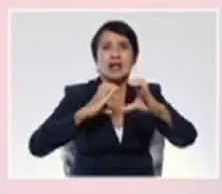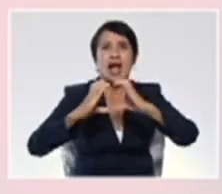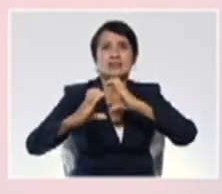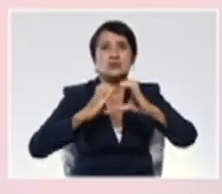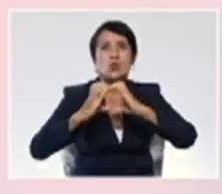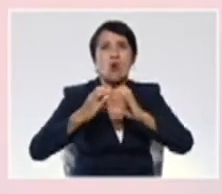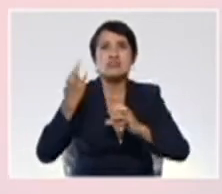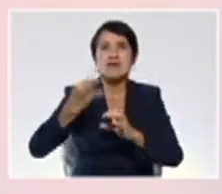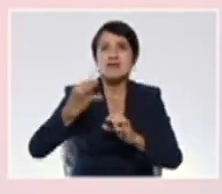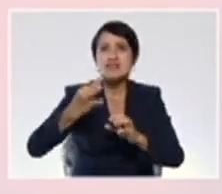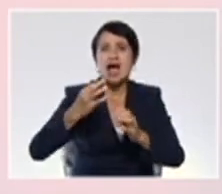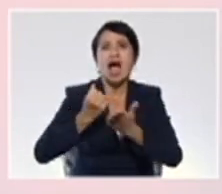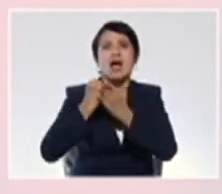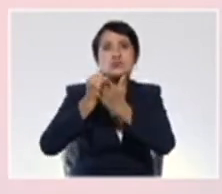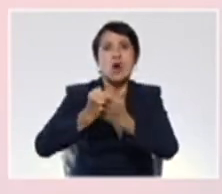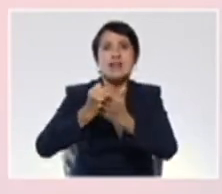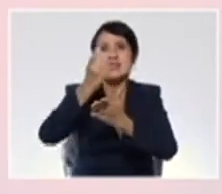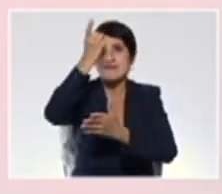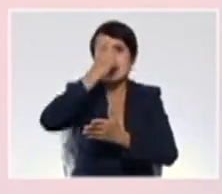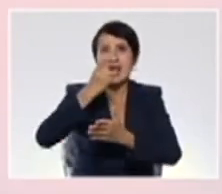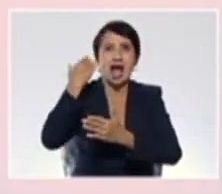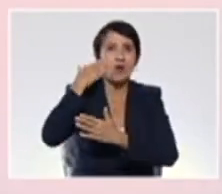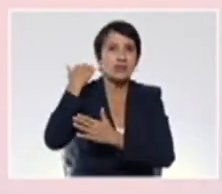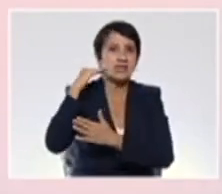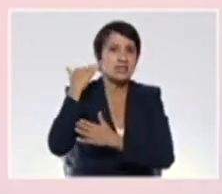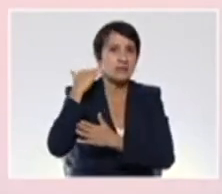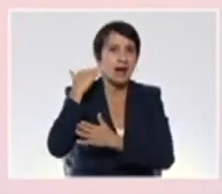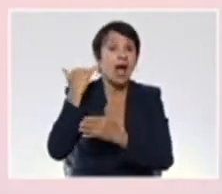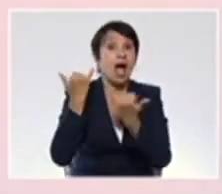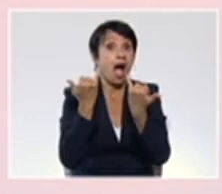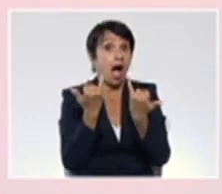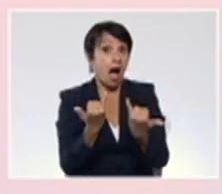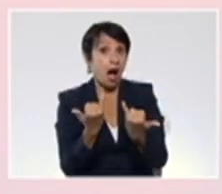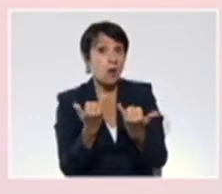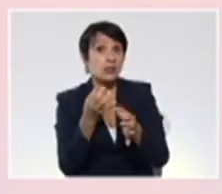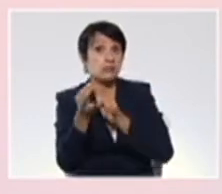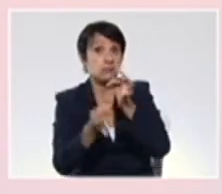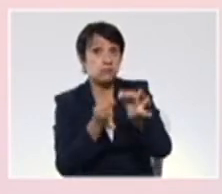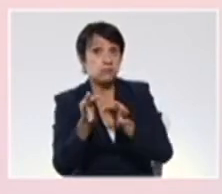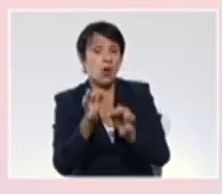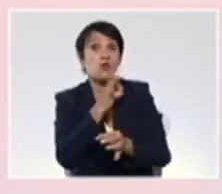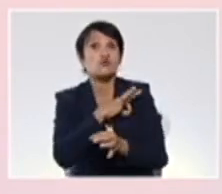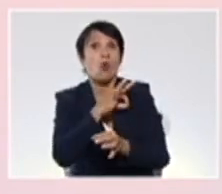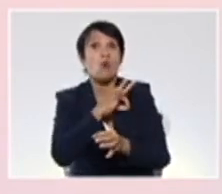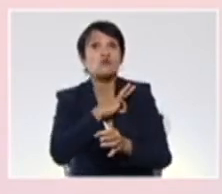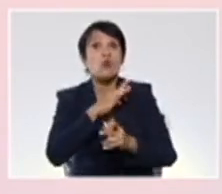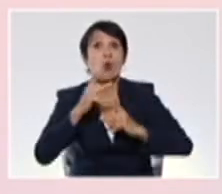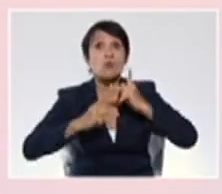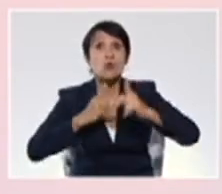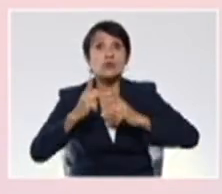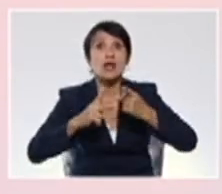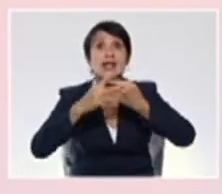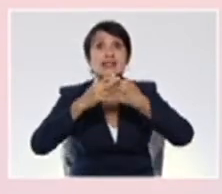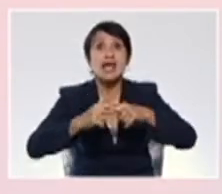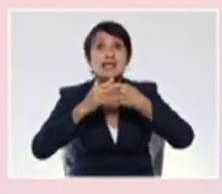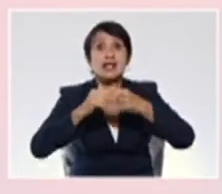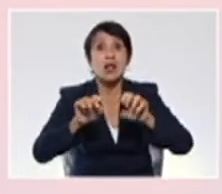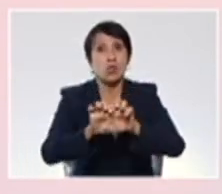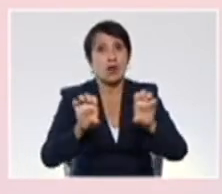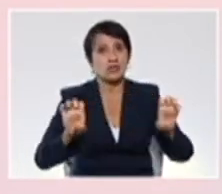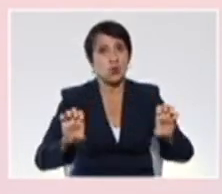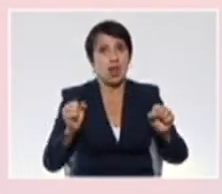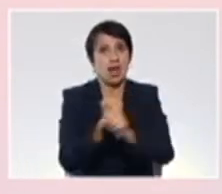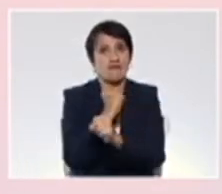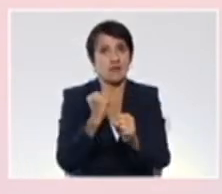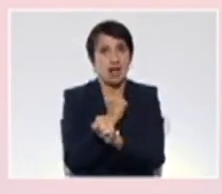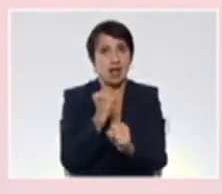de calidad con las personas con deficiencias auditivas. Ahora bien, vamos a hablar hoy de lo socioproductivo, desde los talleres de educación